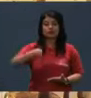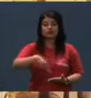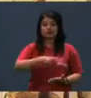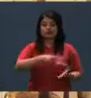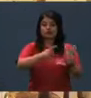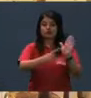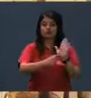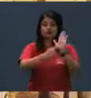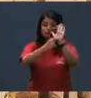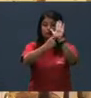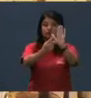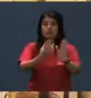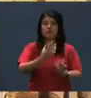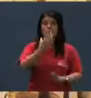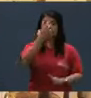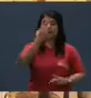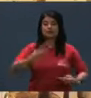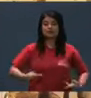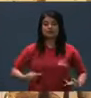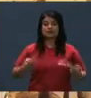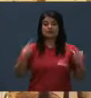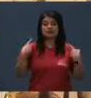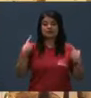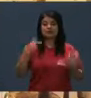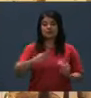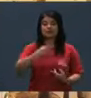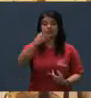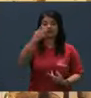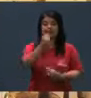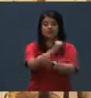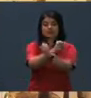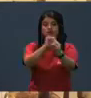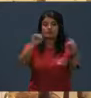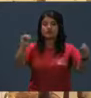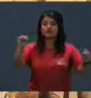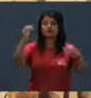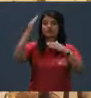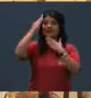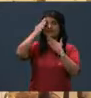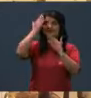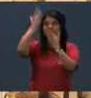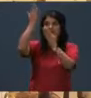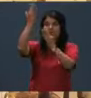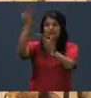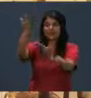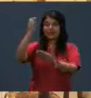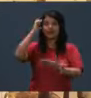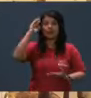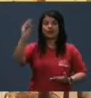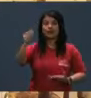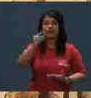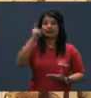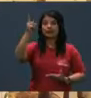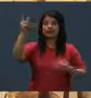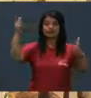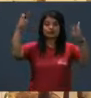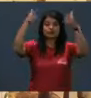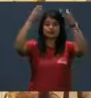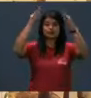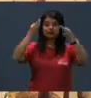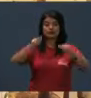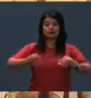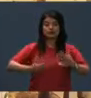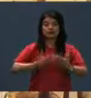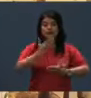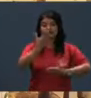el pan de vida y el cáliz de salvación, y te damos gracias porque nos haces dignos de servirte en